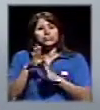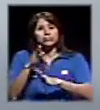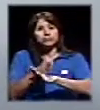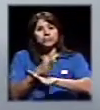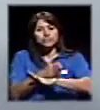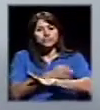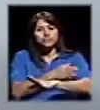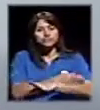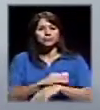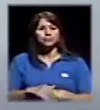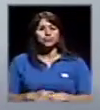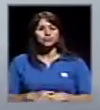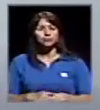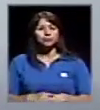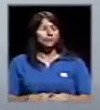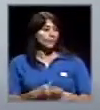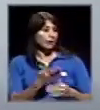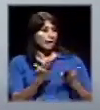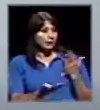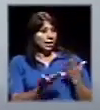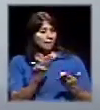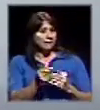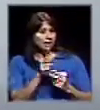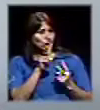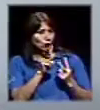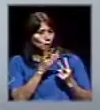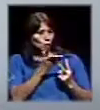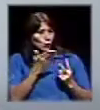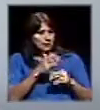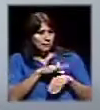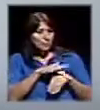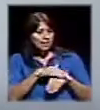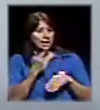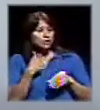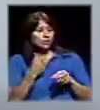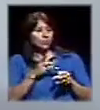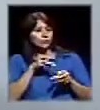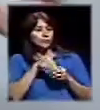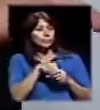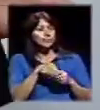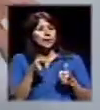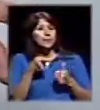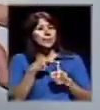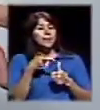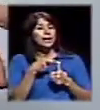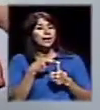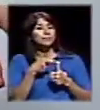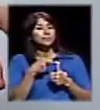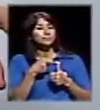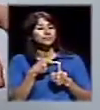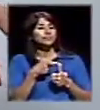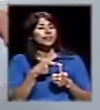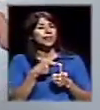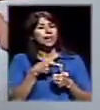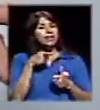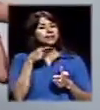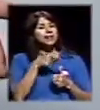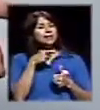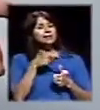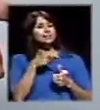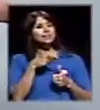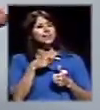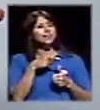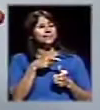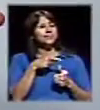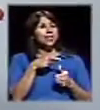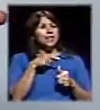posteriormente... Tal vez dos detalles, si me permite, don Gonzalo. La primera es ese esfuerzo de